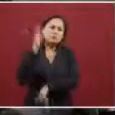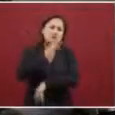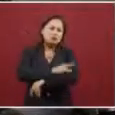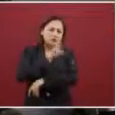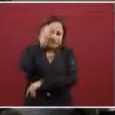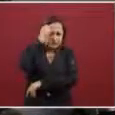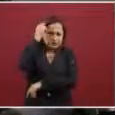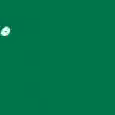del aeropuerto de texcoco